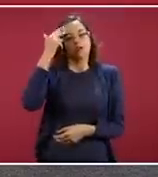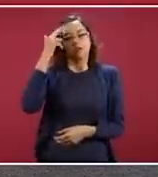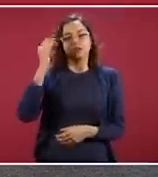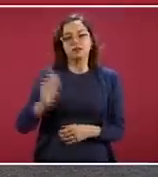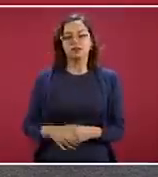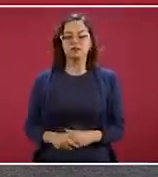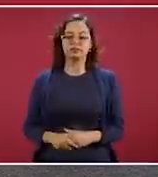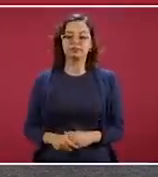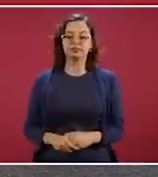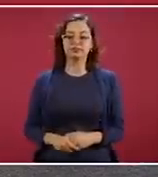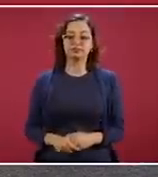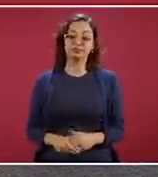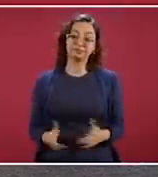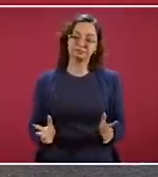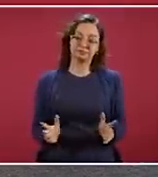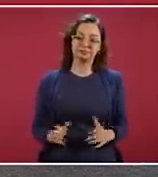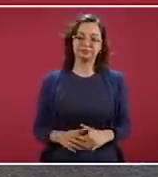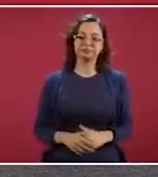nada más